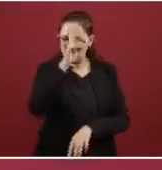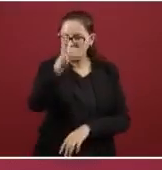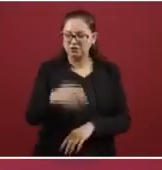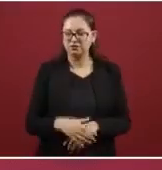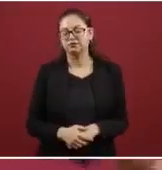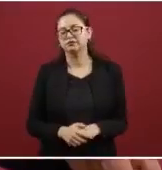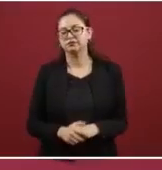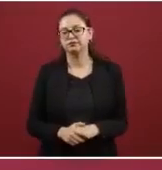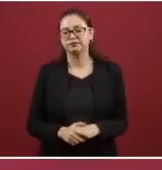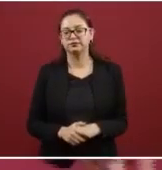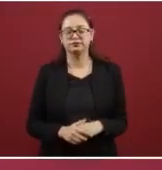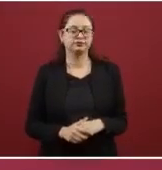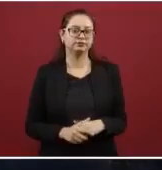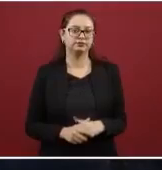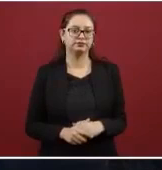Se